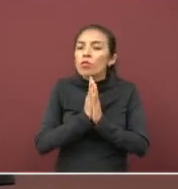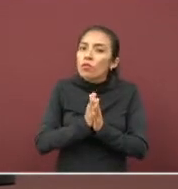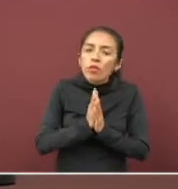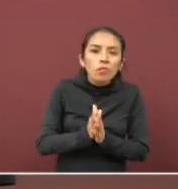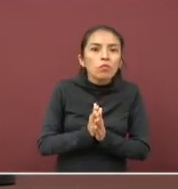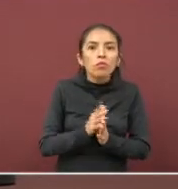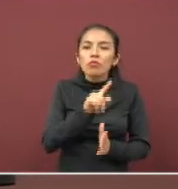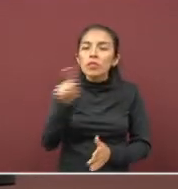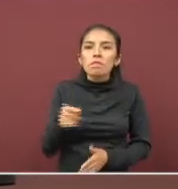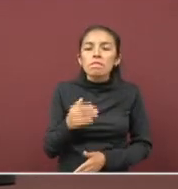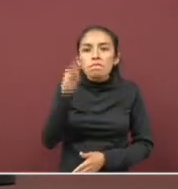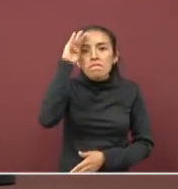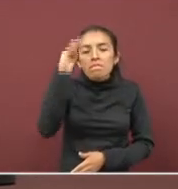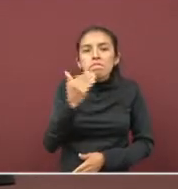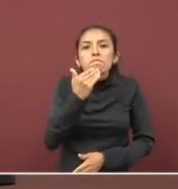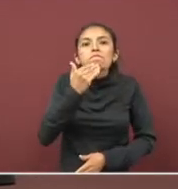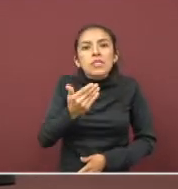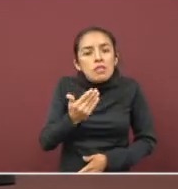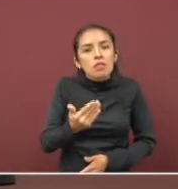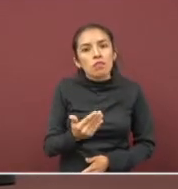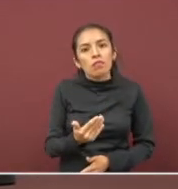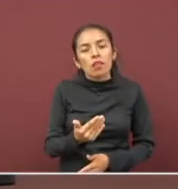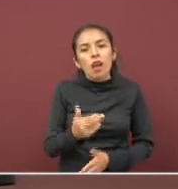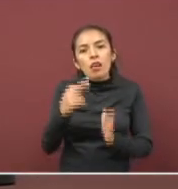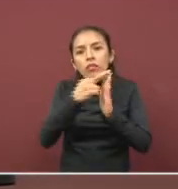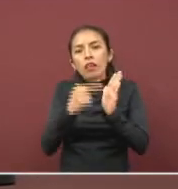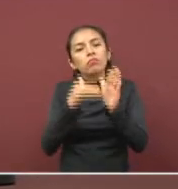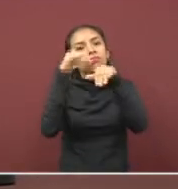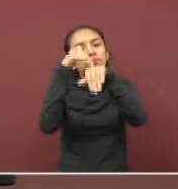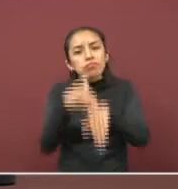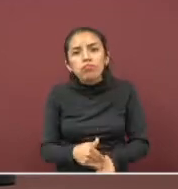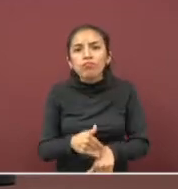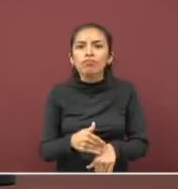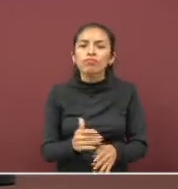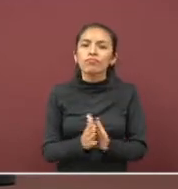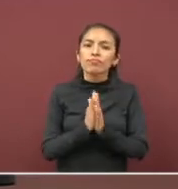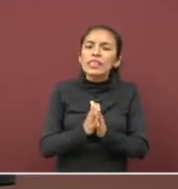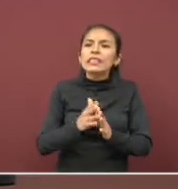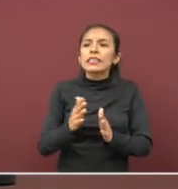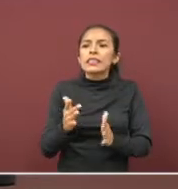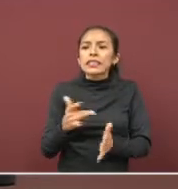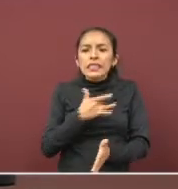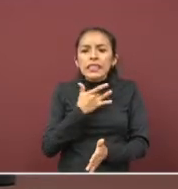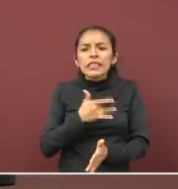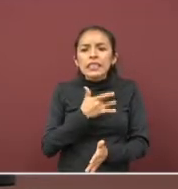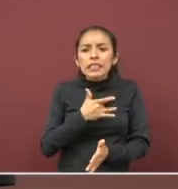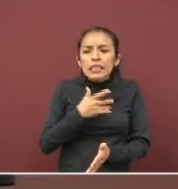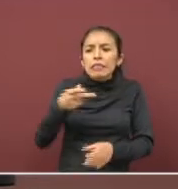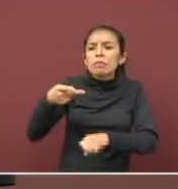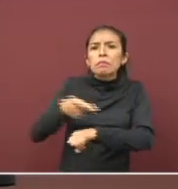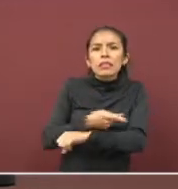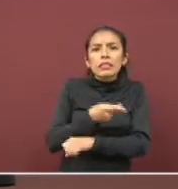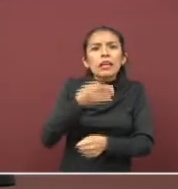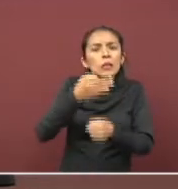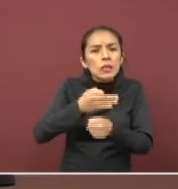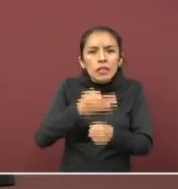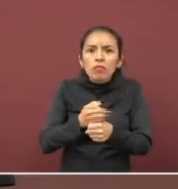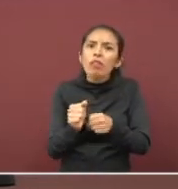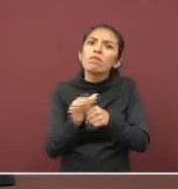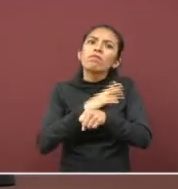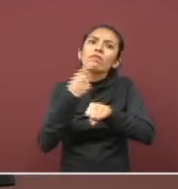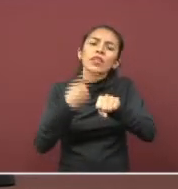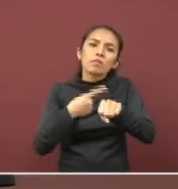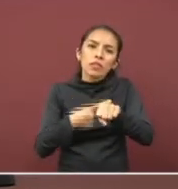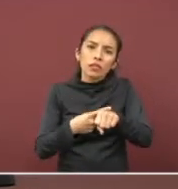adecuado seamos sensibles a la situación que estamos viviendo no